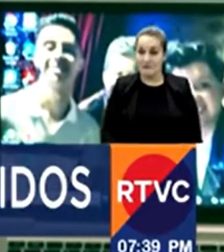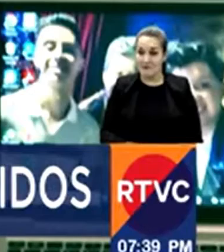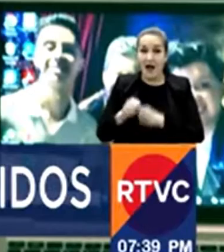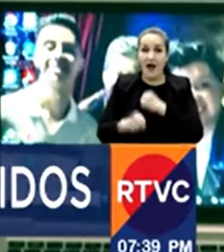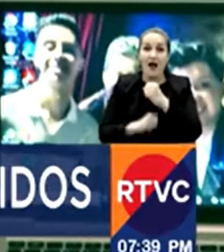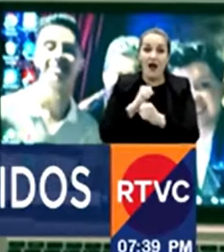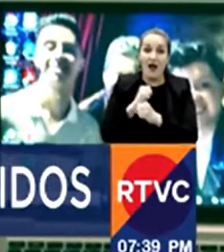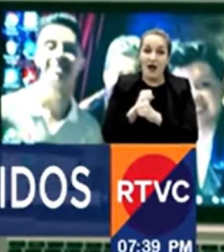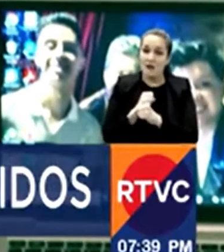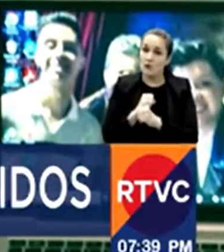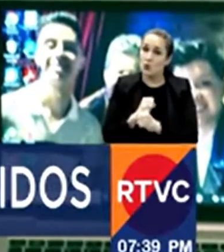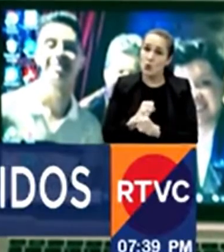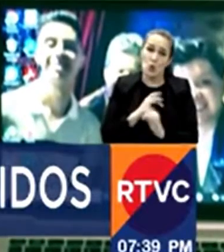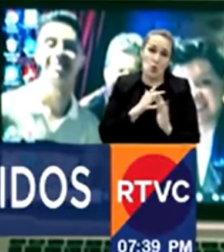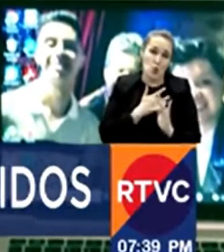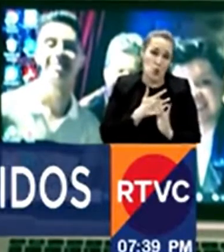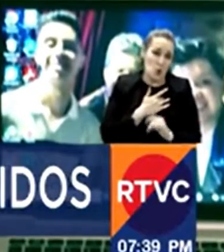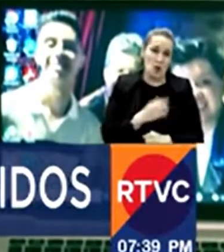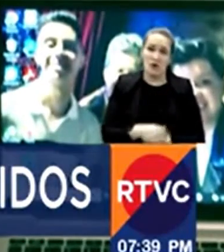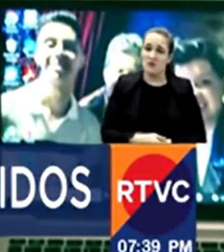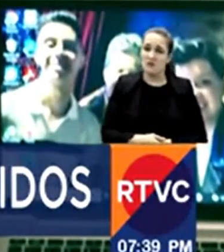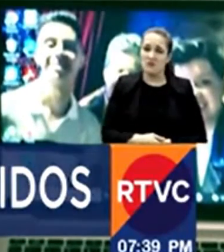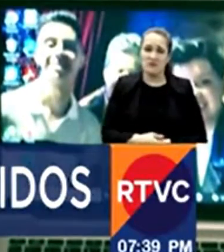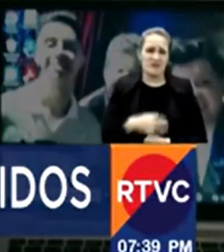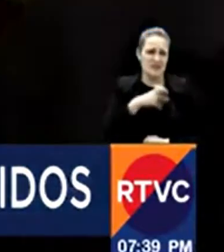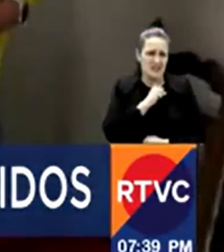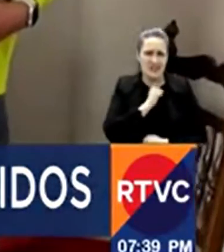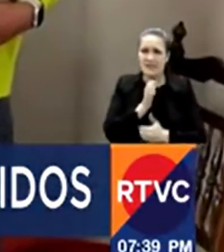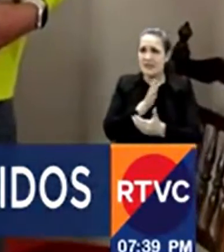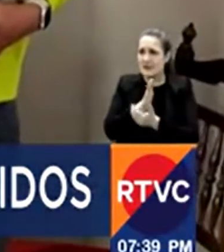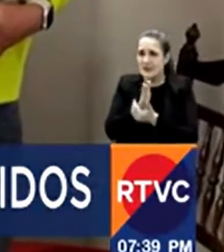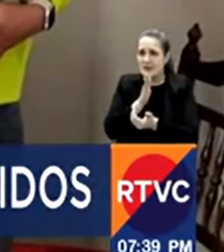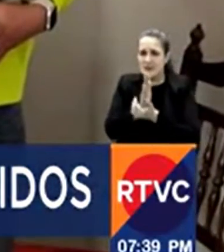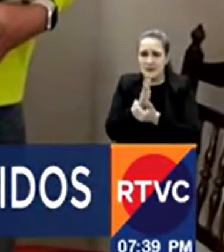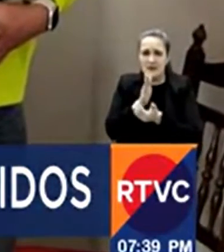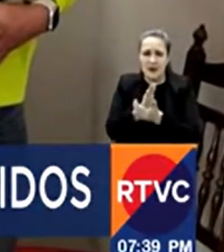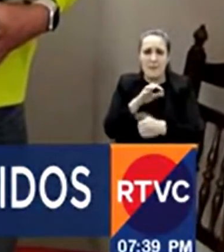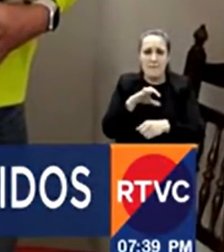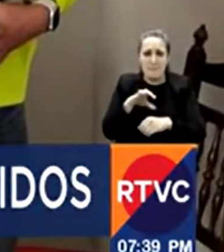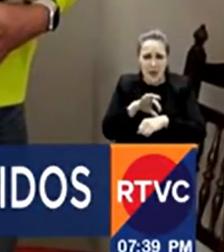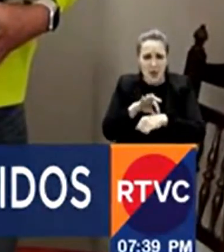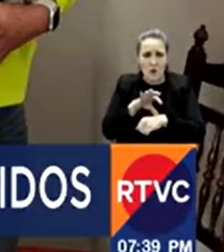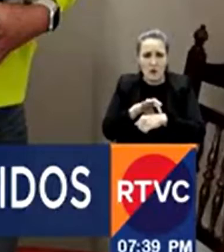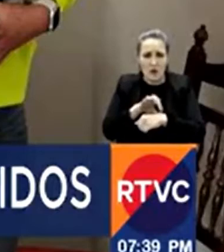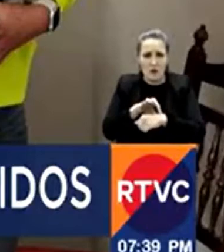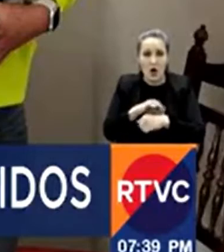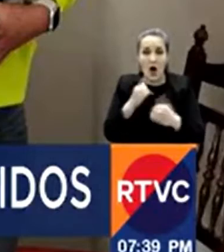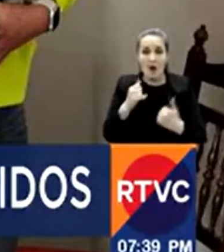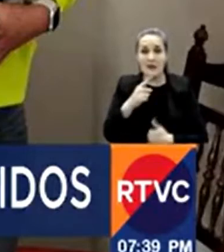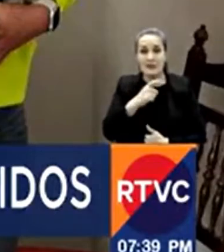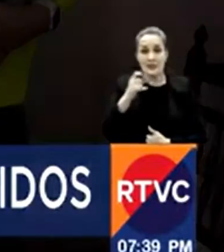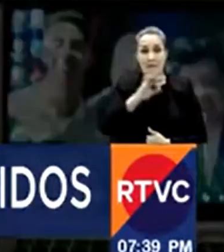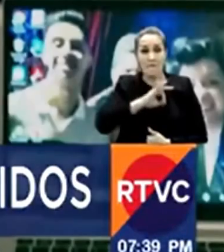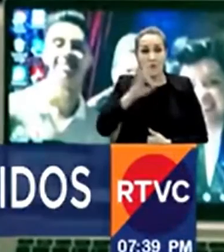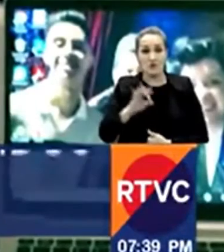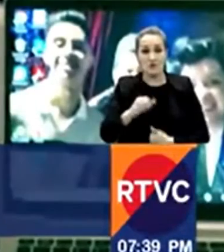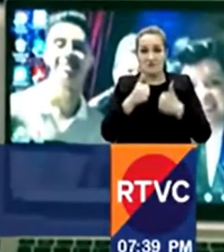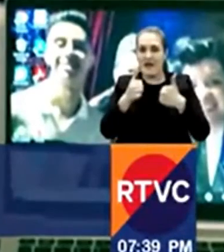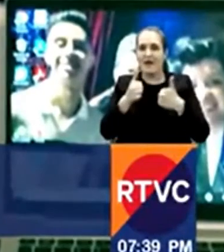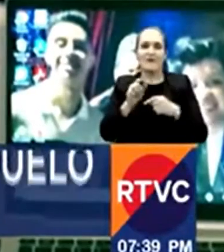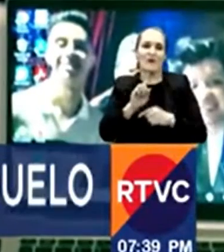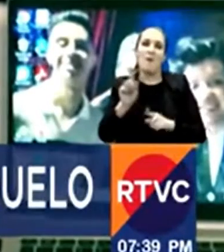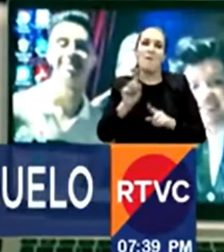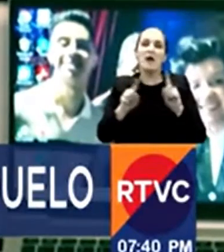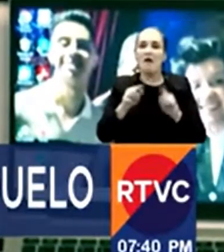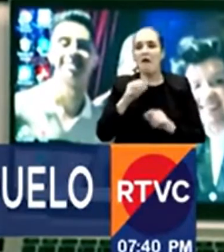más de un año, de muchas rehabilitaciones, de muchas citas médicas. Y hoy lo que te digo no es 100% independiente, pero puede caminar,